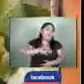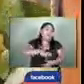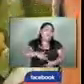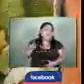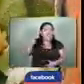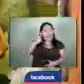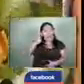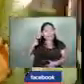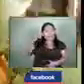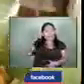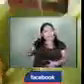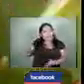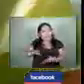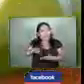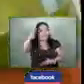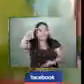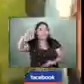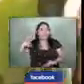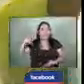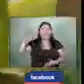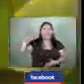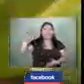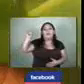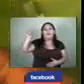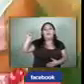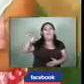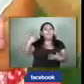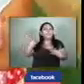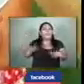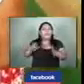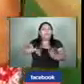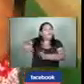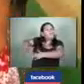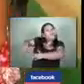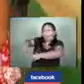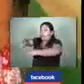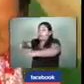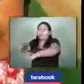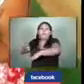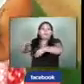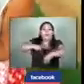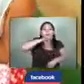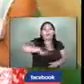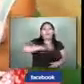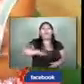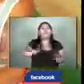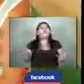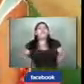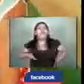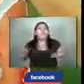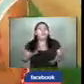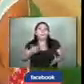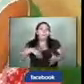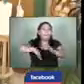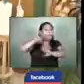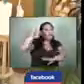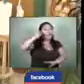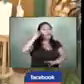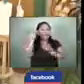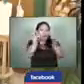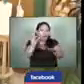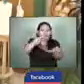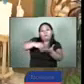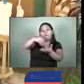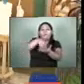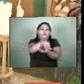Ahí está una vez más la niñatita. Atrás quedó la cocina. En horas de la tarde lo único importante es preparar